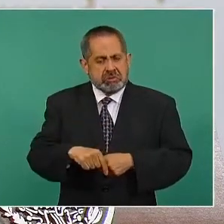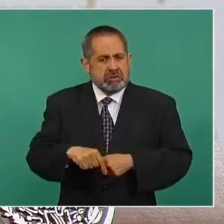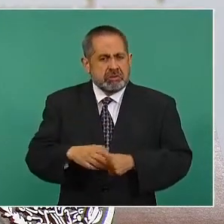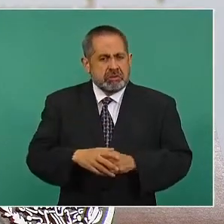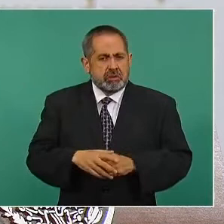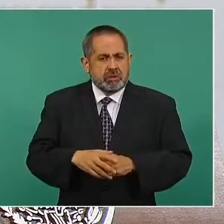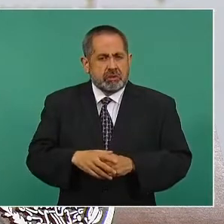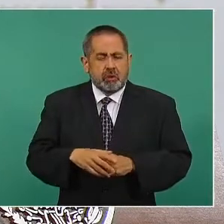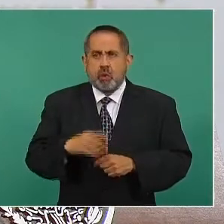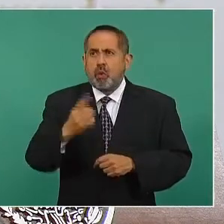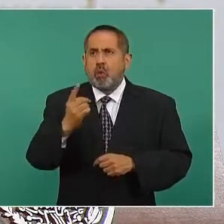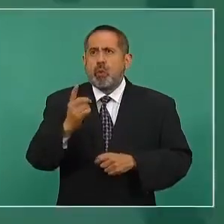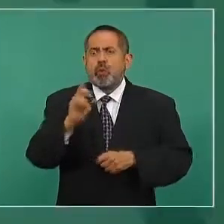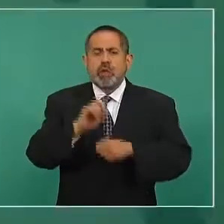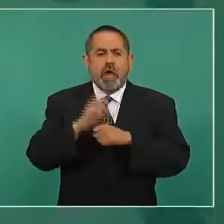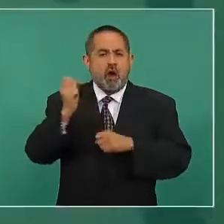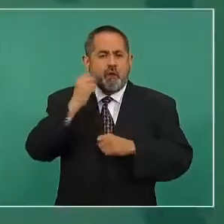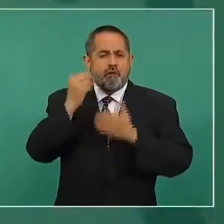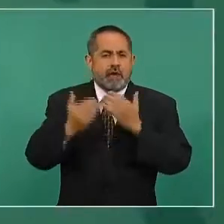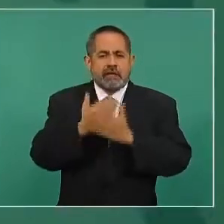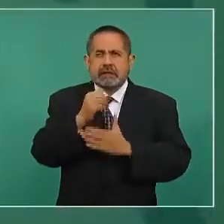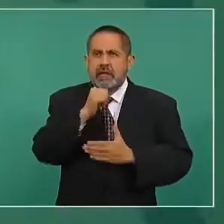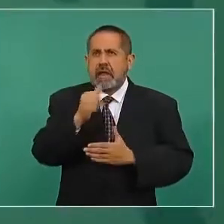Solo no vamos a tener